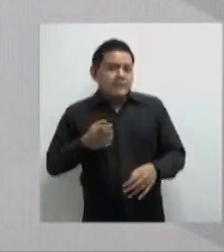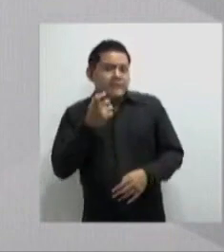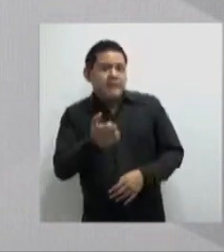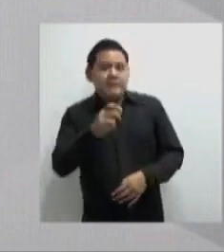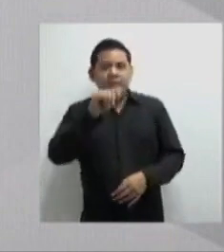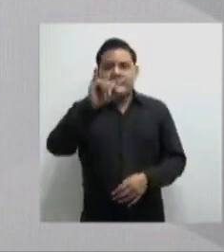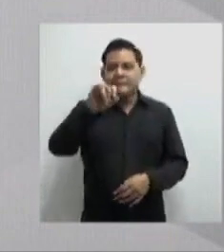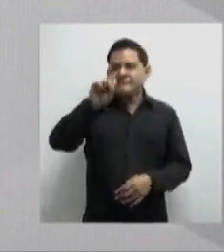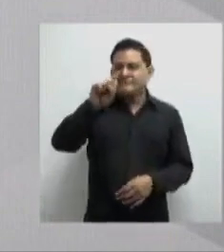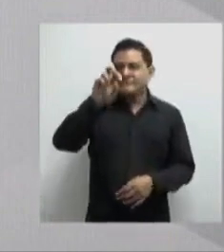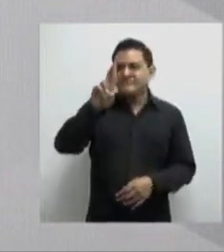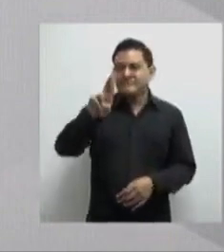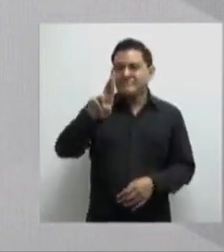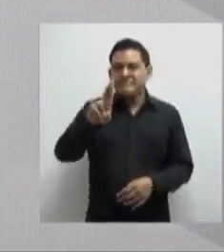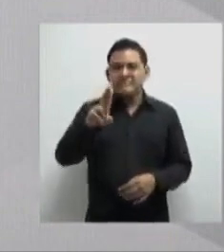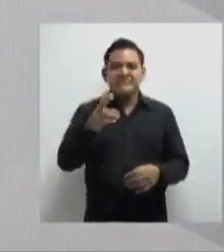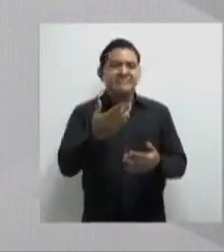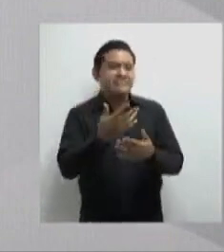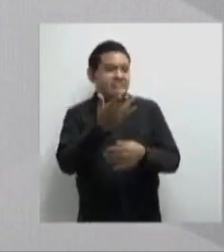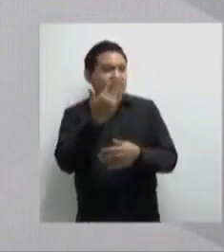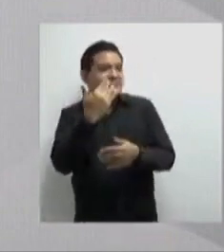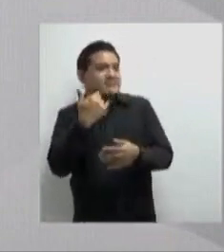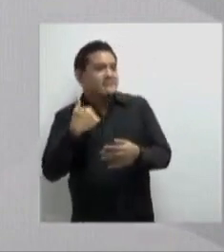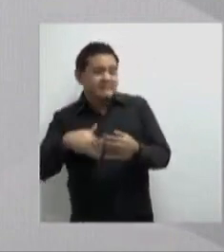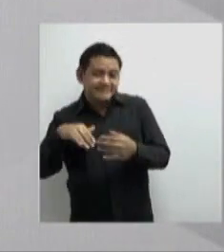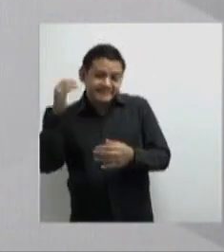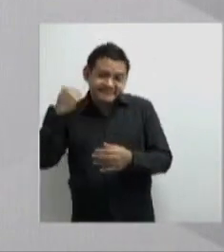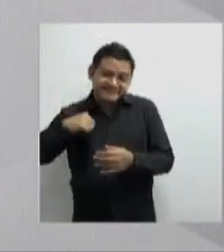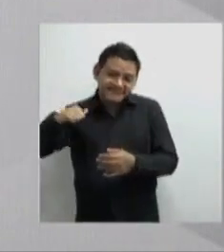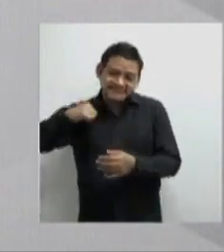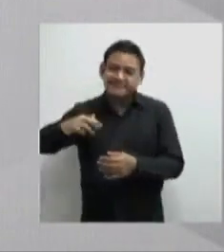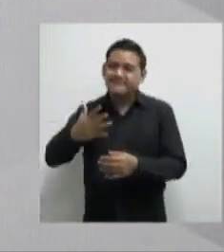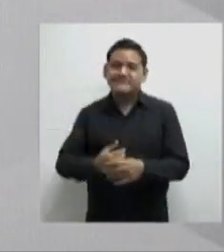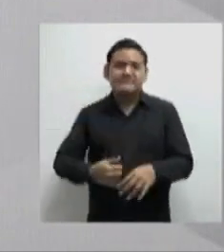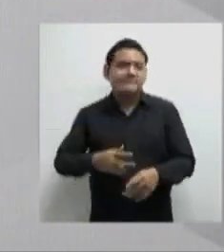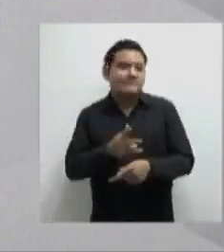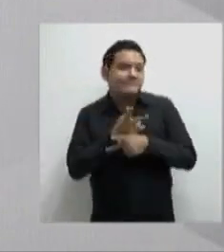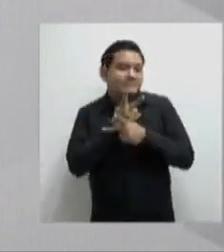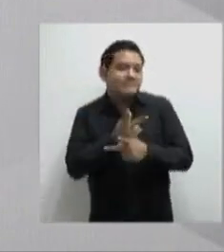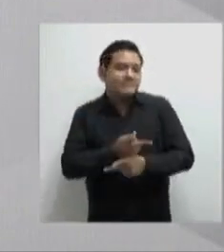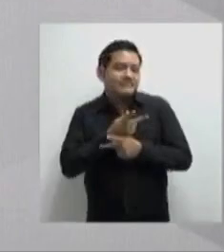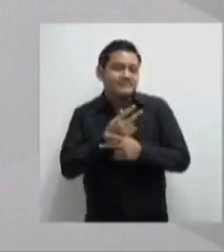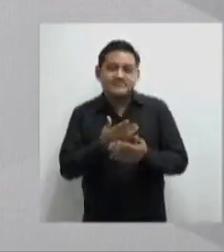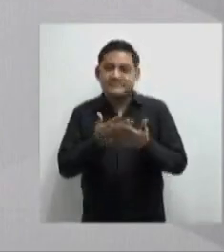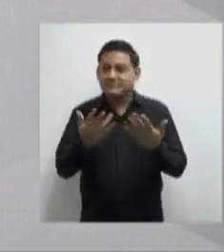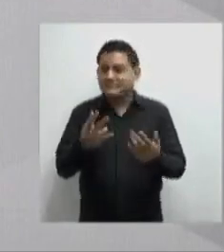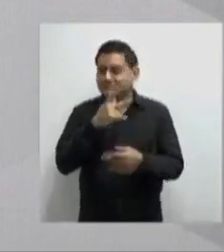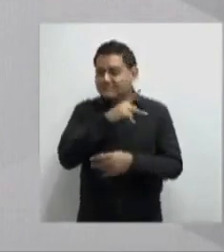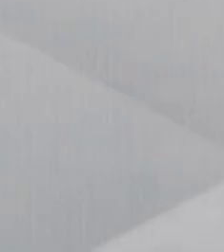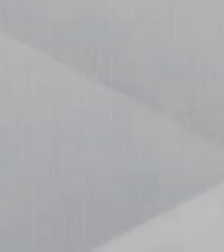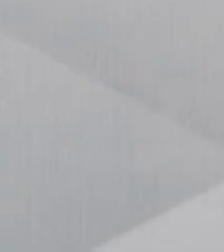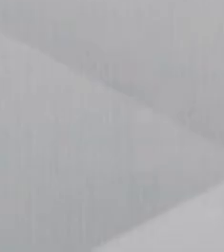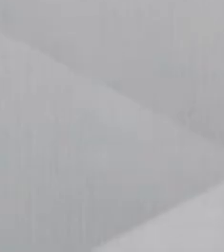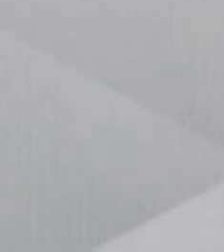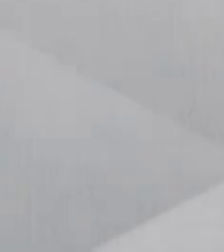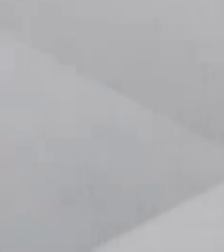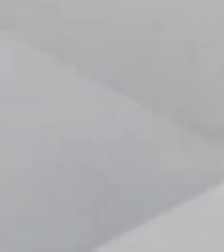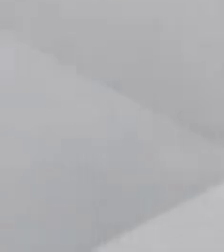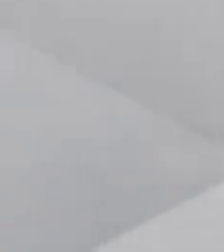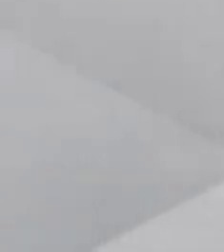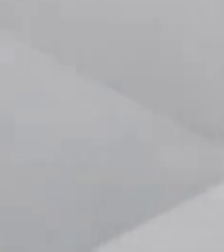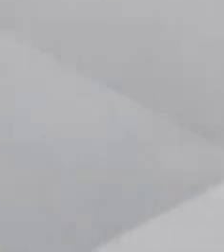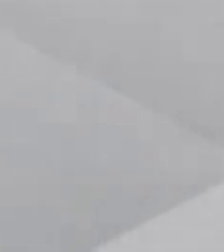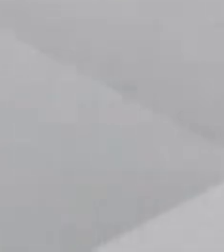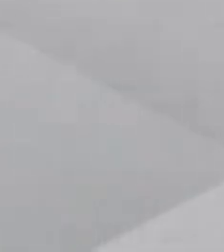antes era una prestación para ustedes, así que hoy toda la burocracia de Tabasco gana menos que hace 6 años. Juan Manuel